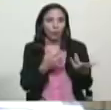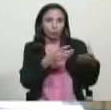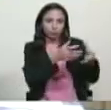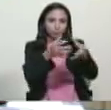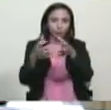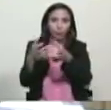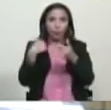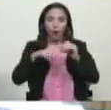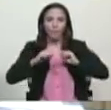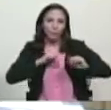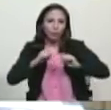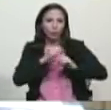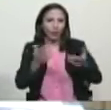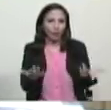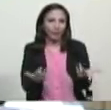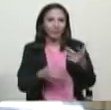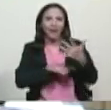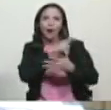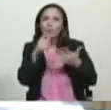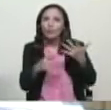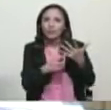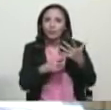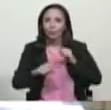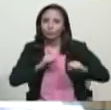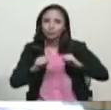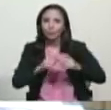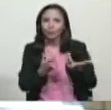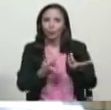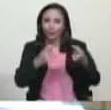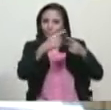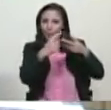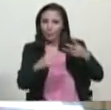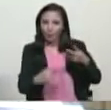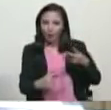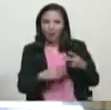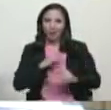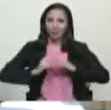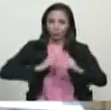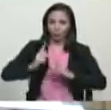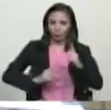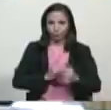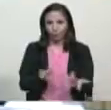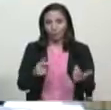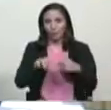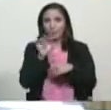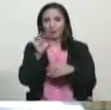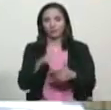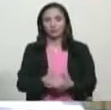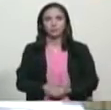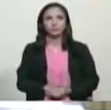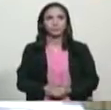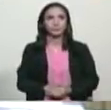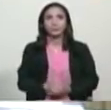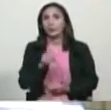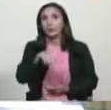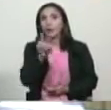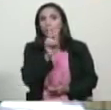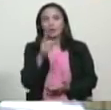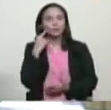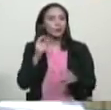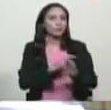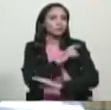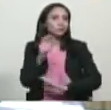está echando a andar, que nuestro país tiene como recurso verdadero, como recurso real. Venezuela lo tiene